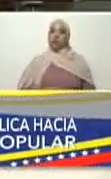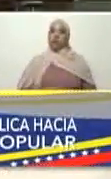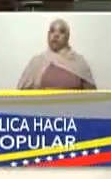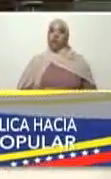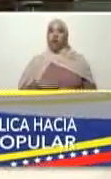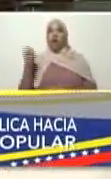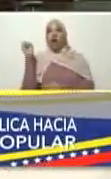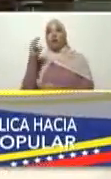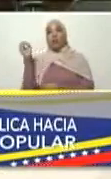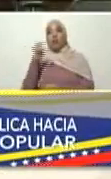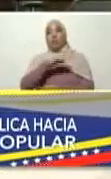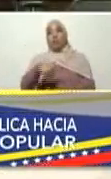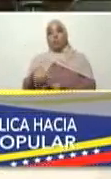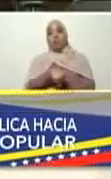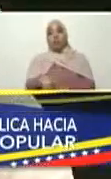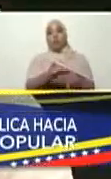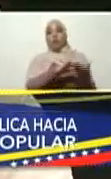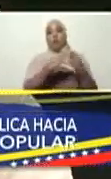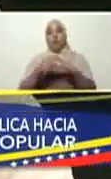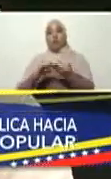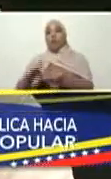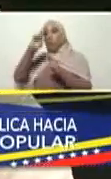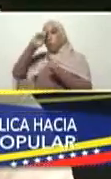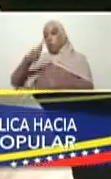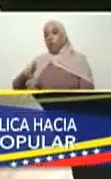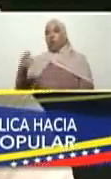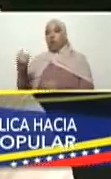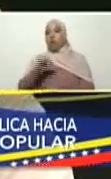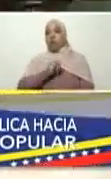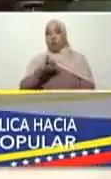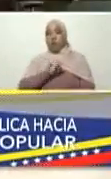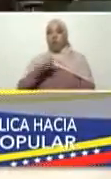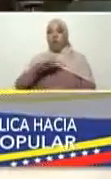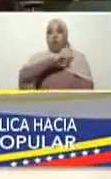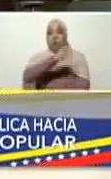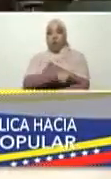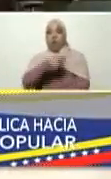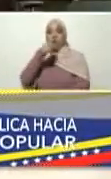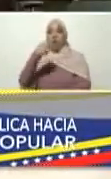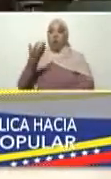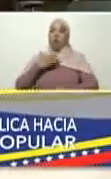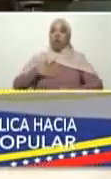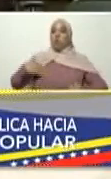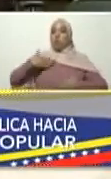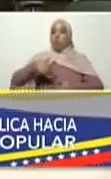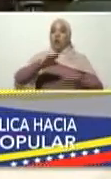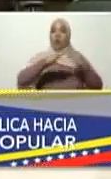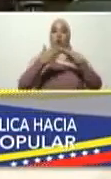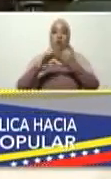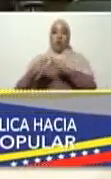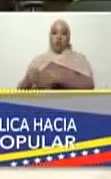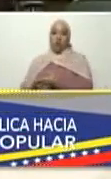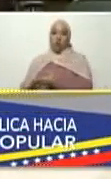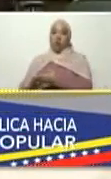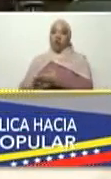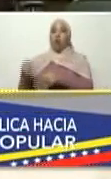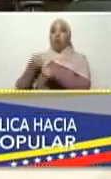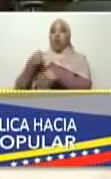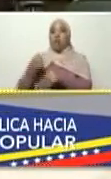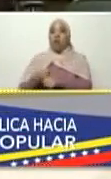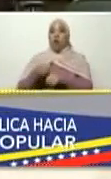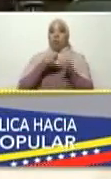Asamblea de Ciudadanos y Ciudadanas, la autogestión, la cogestión, la comunidad organizada, la corresponsabilidad